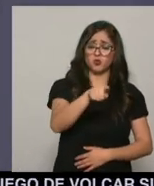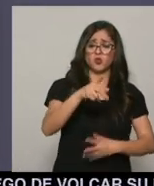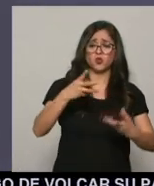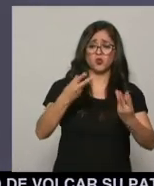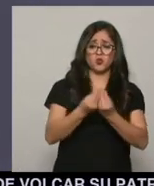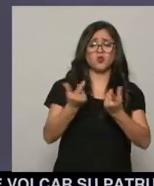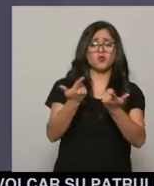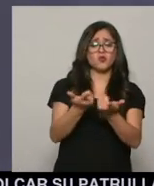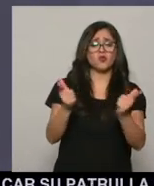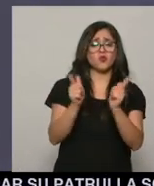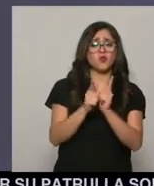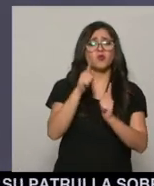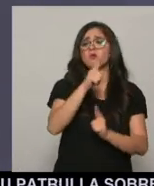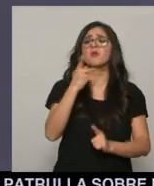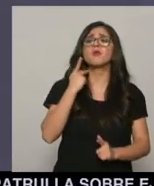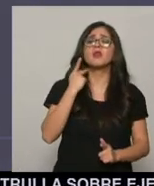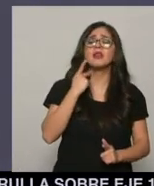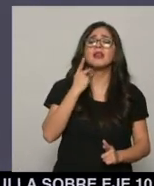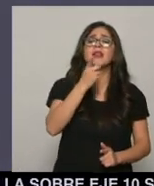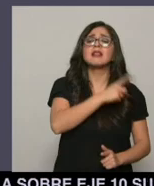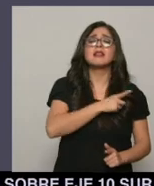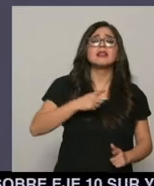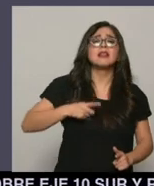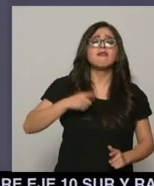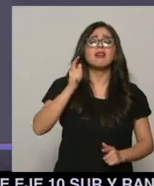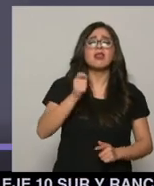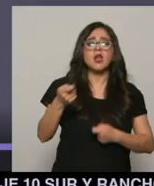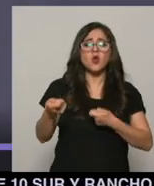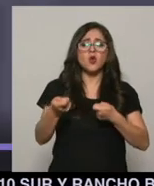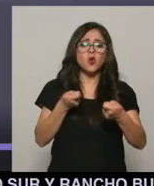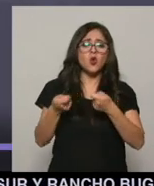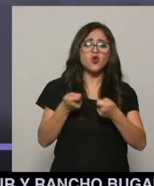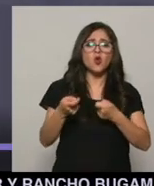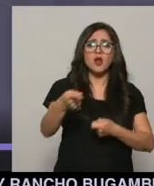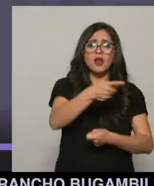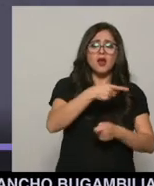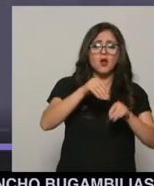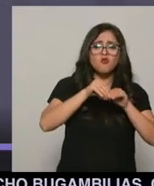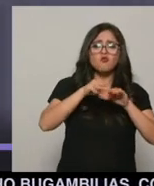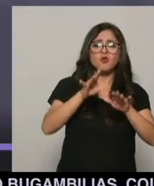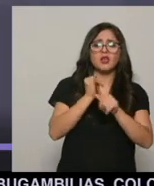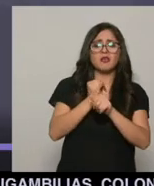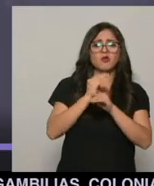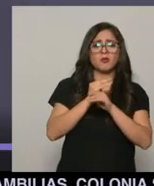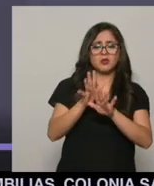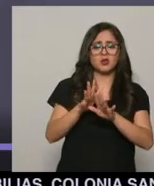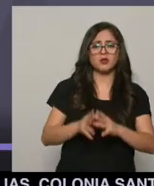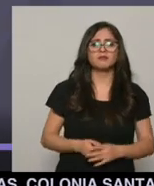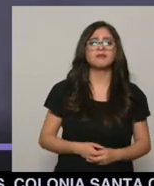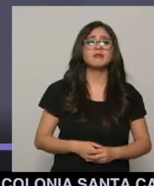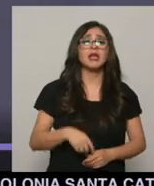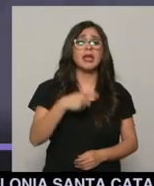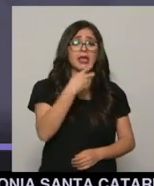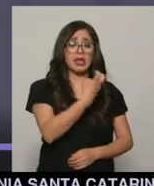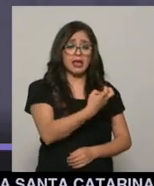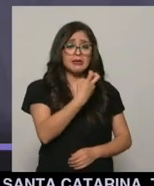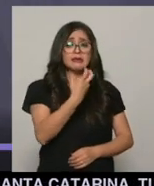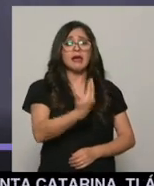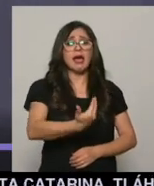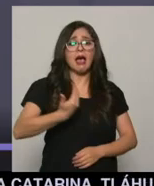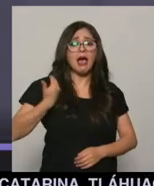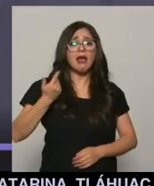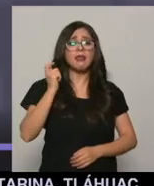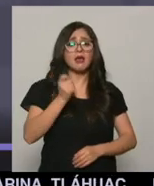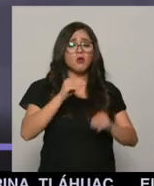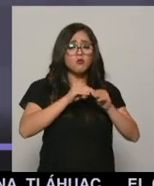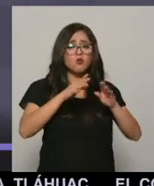están haciendo es que tienen que meter control a medios, no vaya a ser eso lo aclaramos con toda precisión. No vaya a ser no es un tema de porque